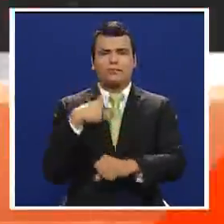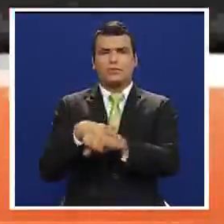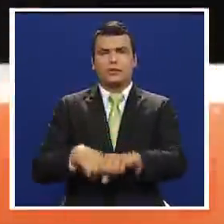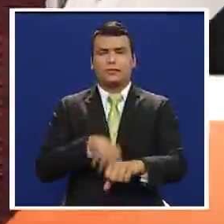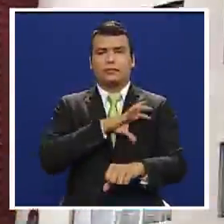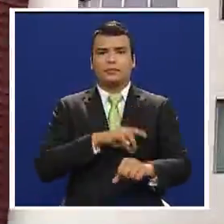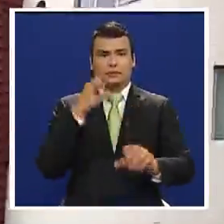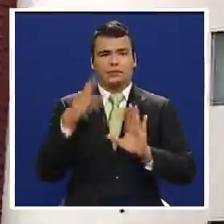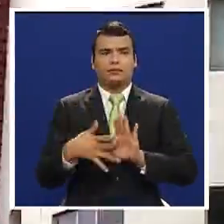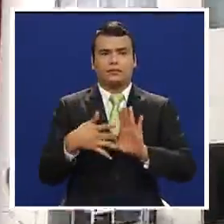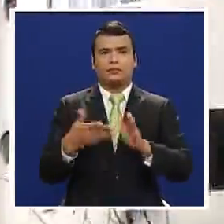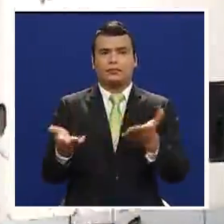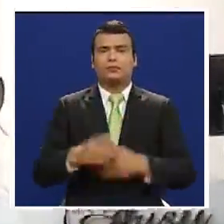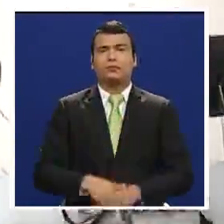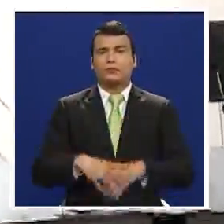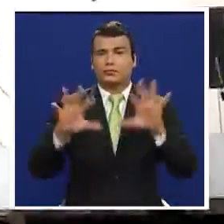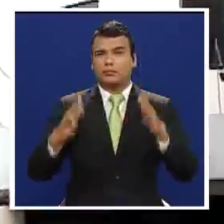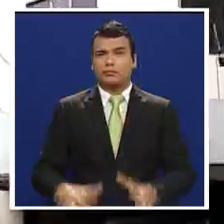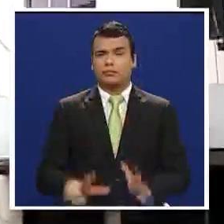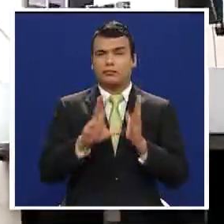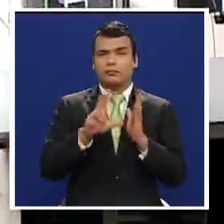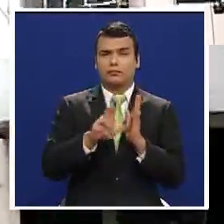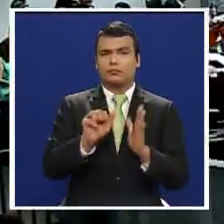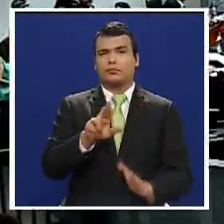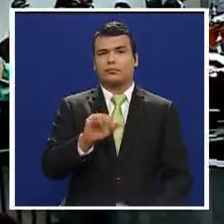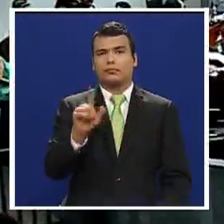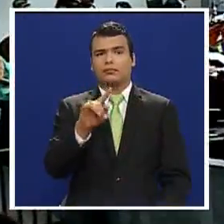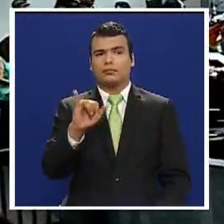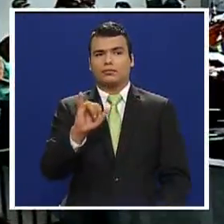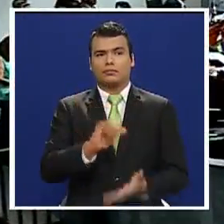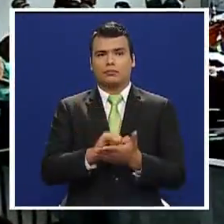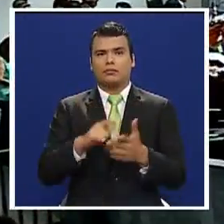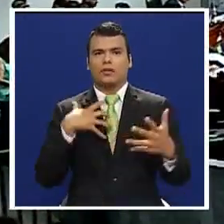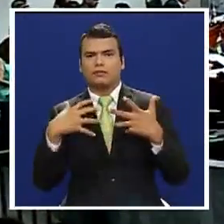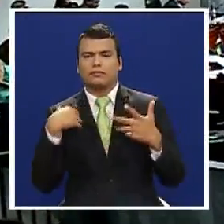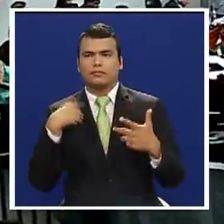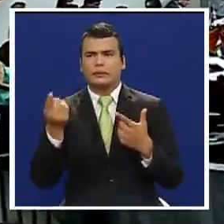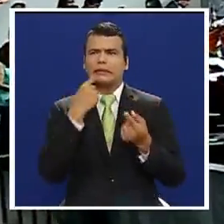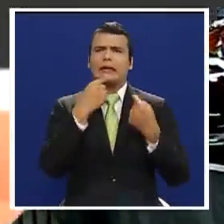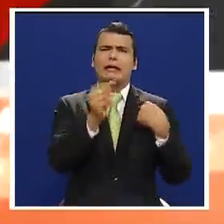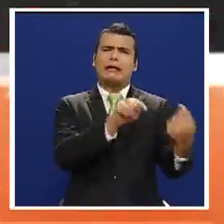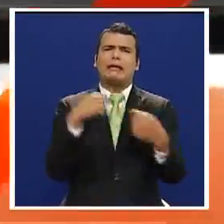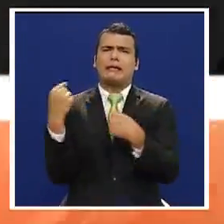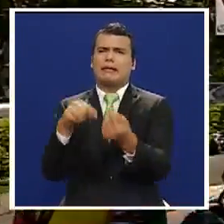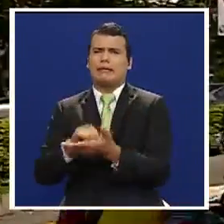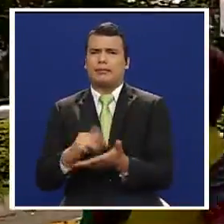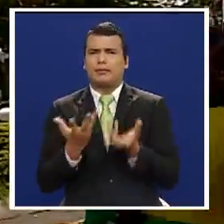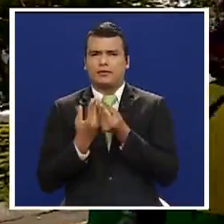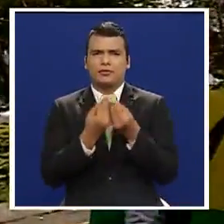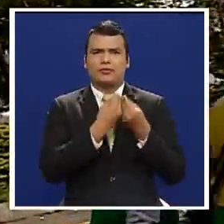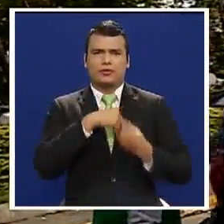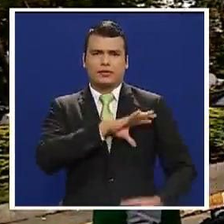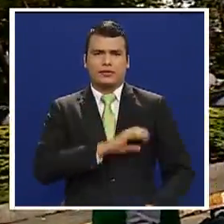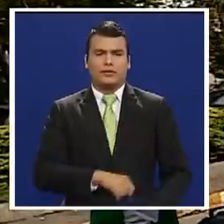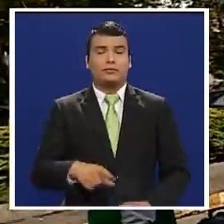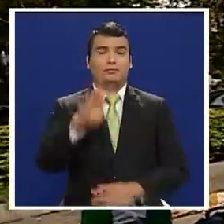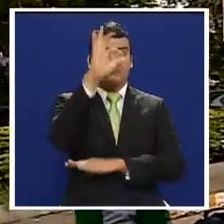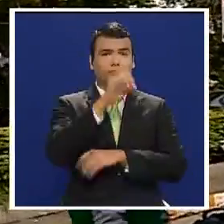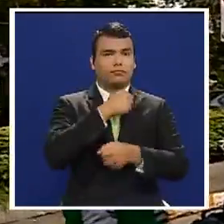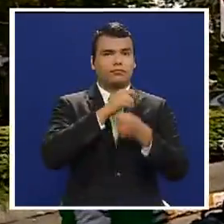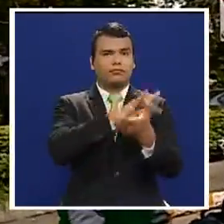el barrio Ciudad Córdoba, en Cali. Personal del Gaula Élite de la Policía, expertos en investigación criminal, inteligencia y grupo de